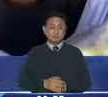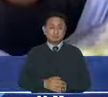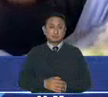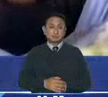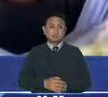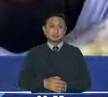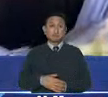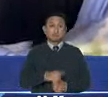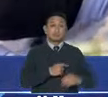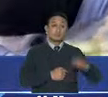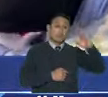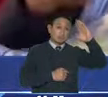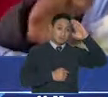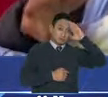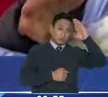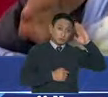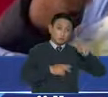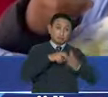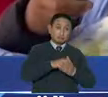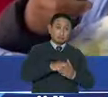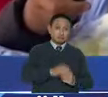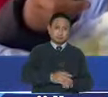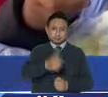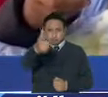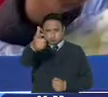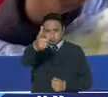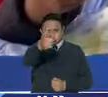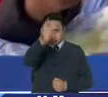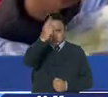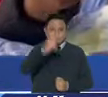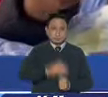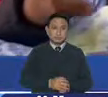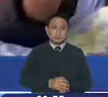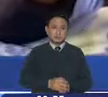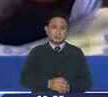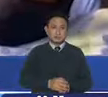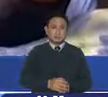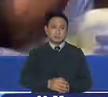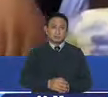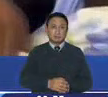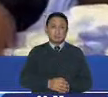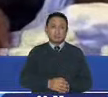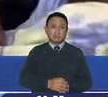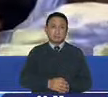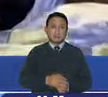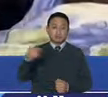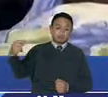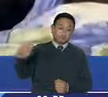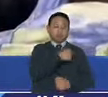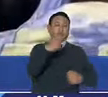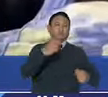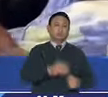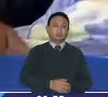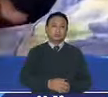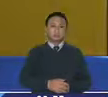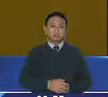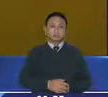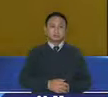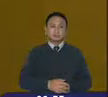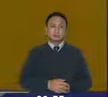efectivo policial que se pone de rodillas apuntando. En ese entonces de repente suena la bala y siento solamente un bloqueo en mi